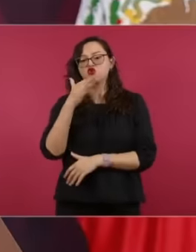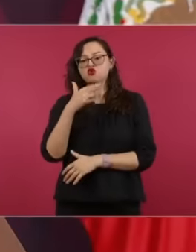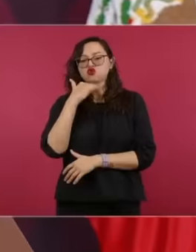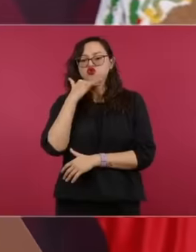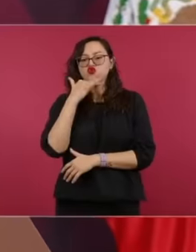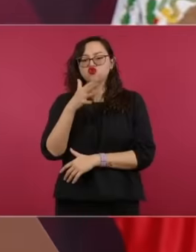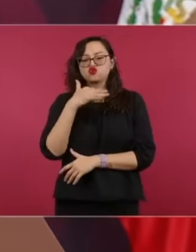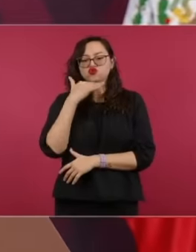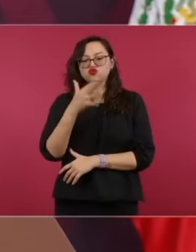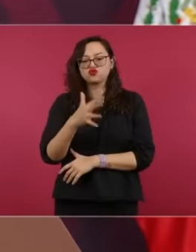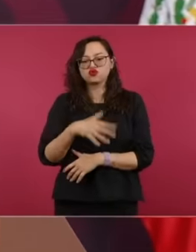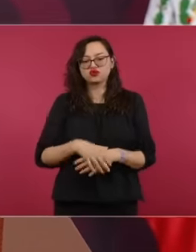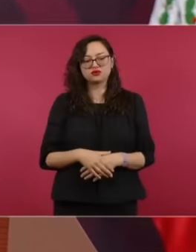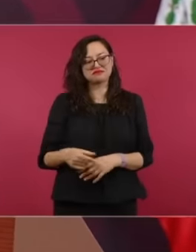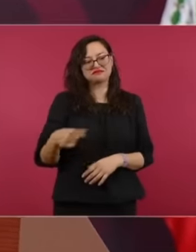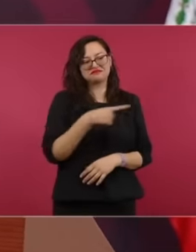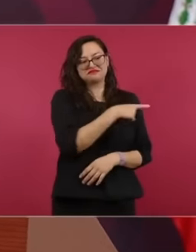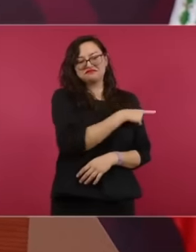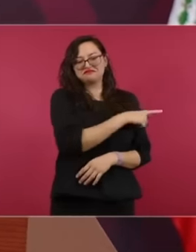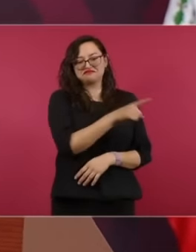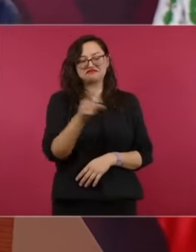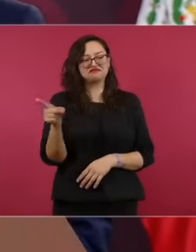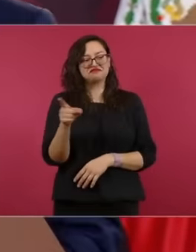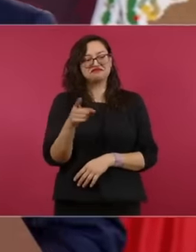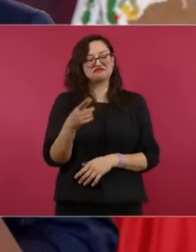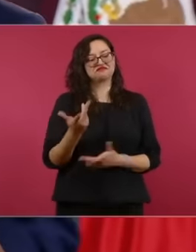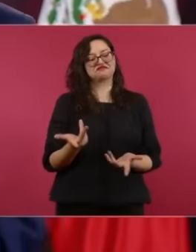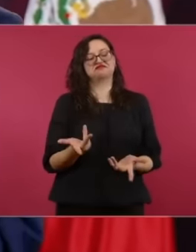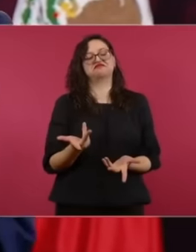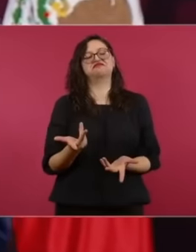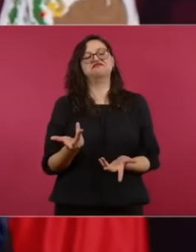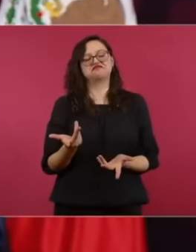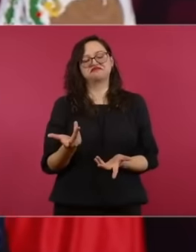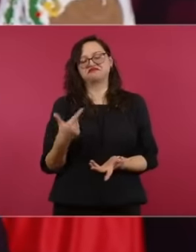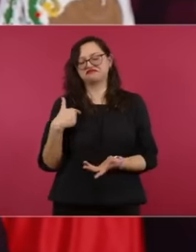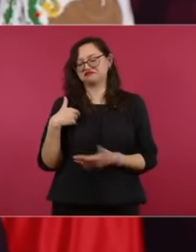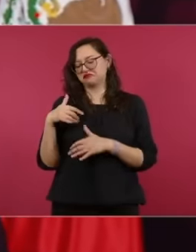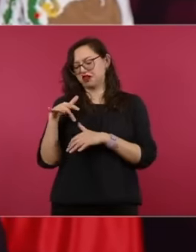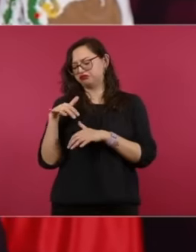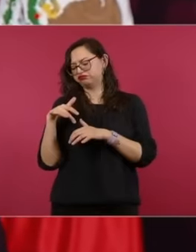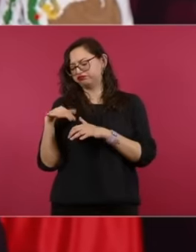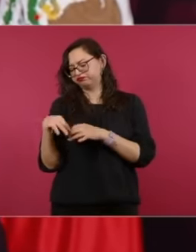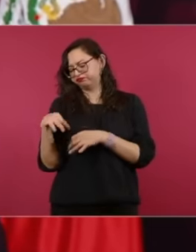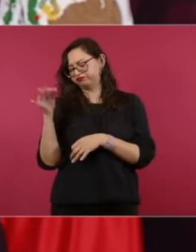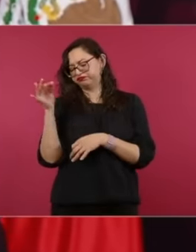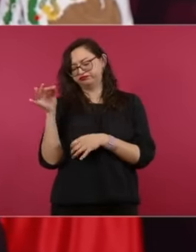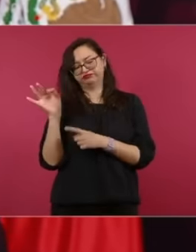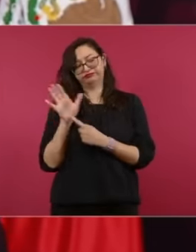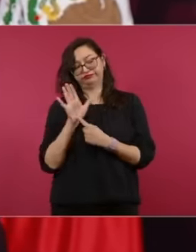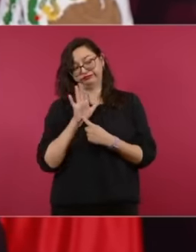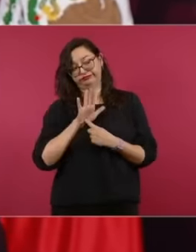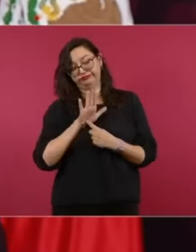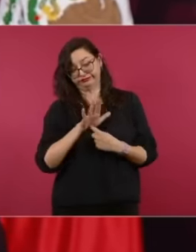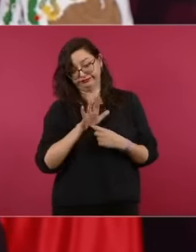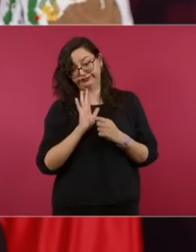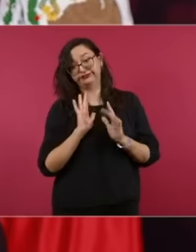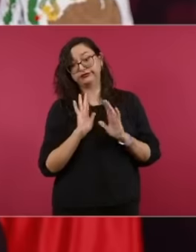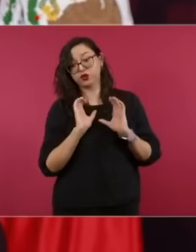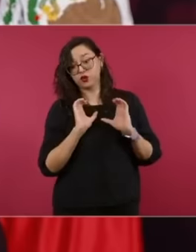Y en la plática con el empresario,